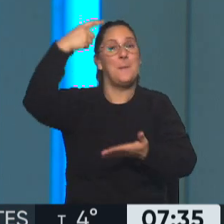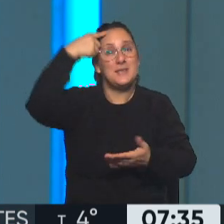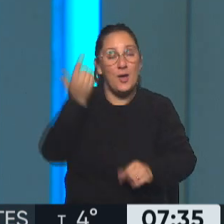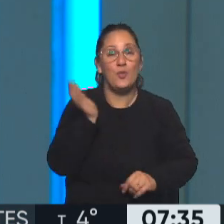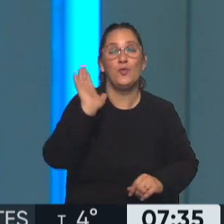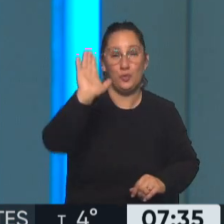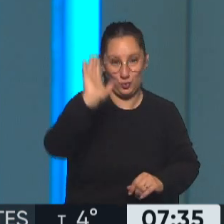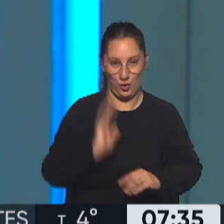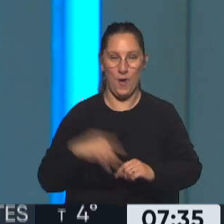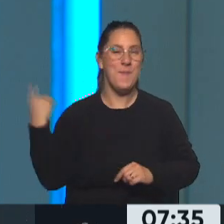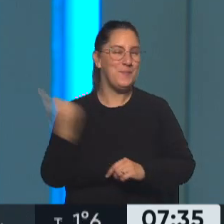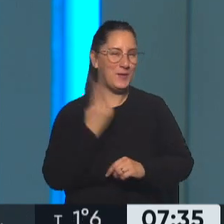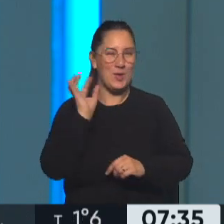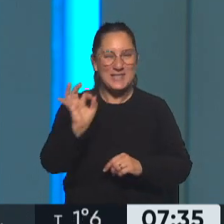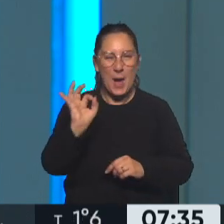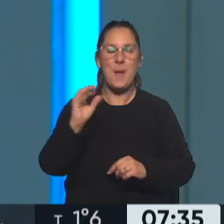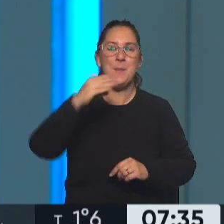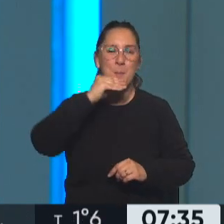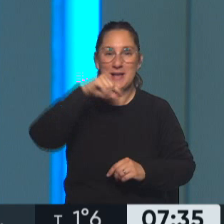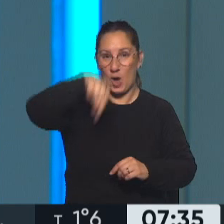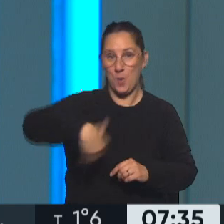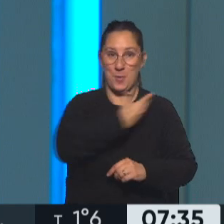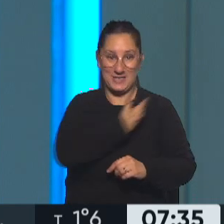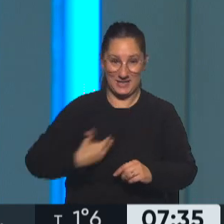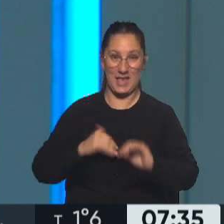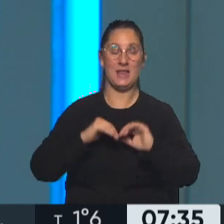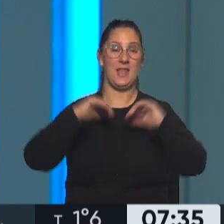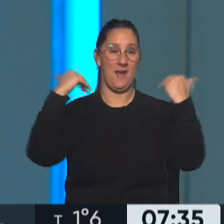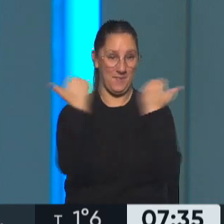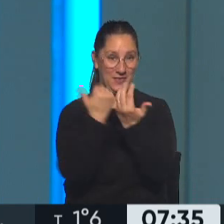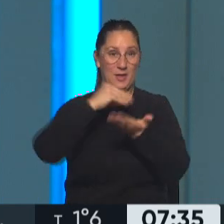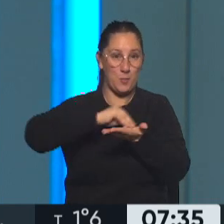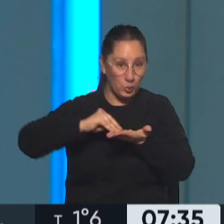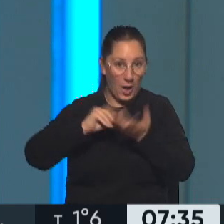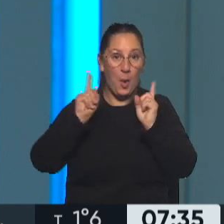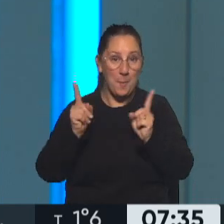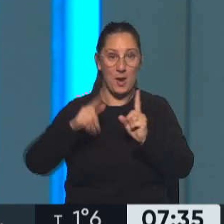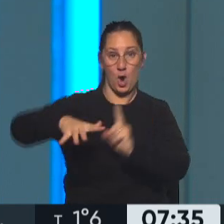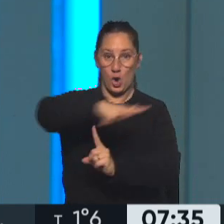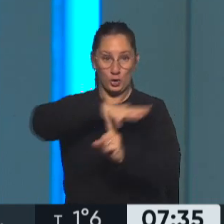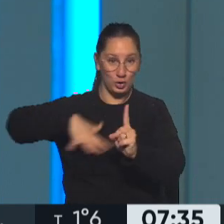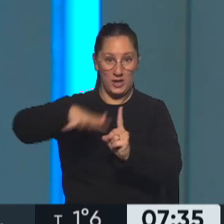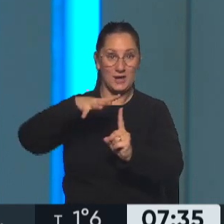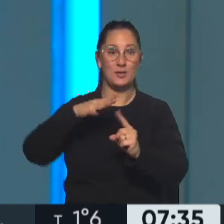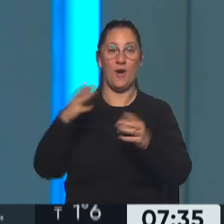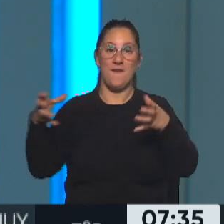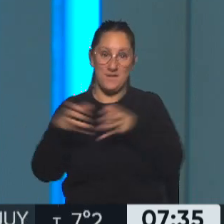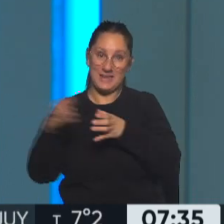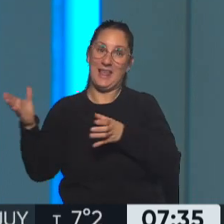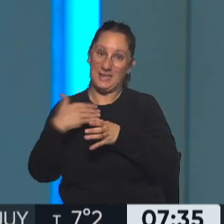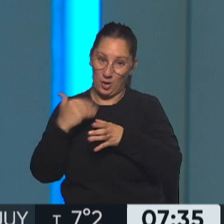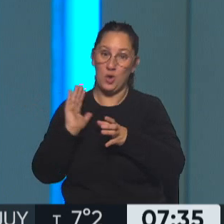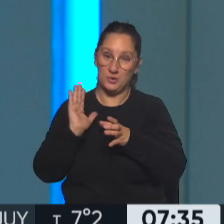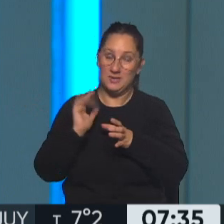proyección. Digo, todos sabemos que, claro, Sergio Massa hoy es el presidente de la Cámara de Diputados, pero en el contexto de las diferencias en el Frente de Todos,